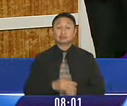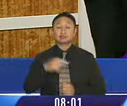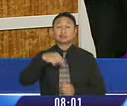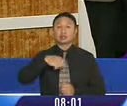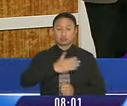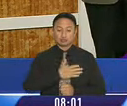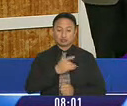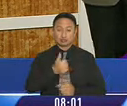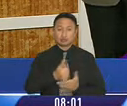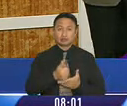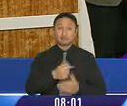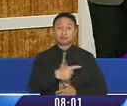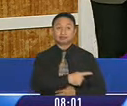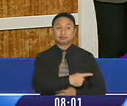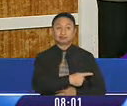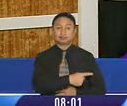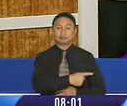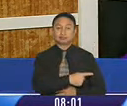somos.